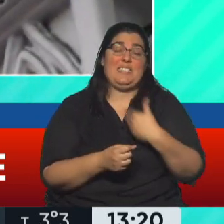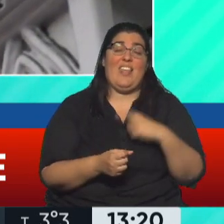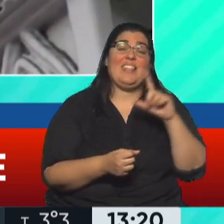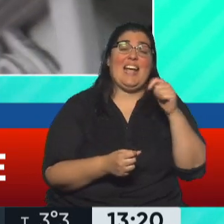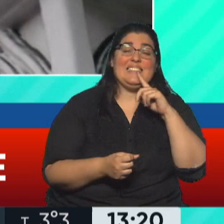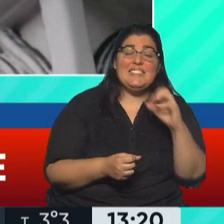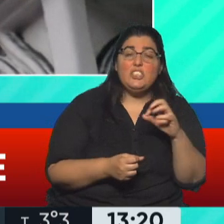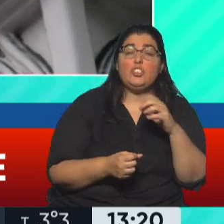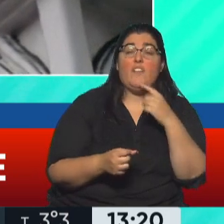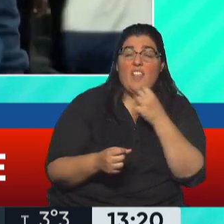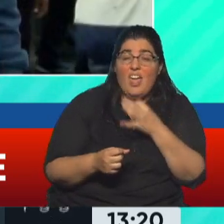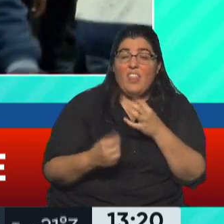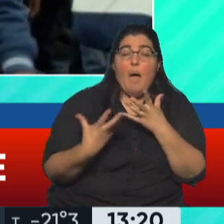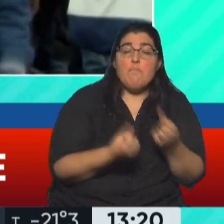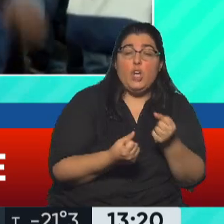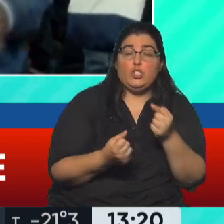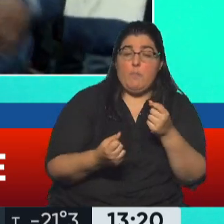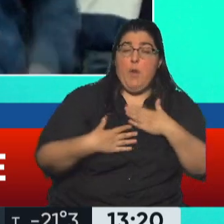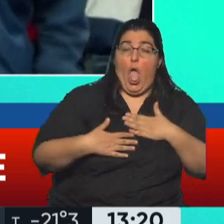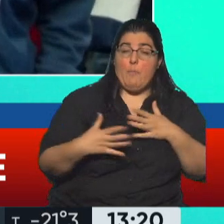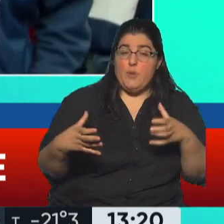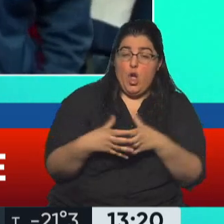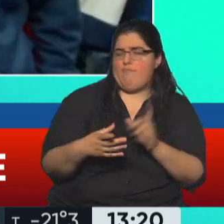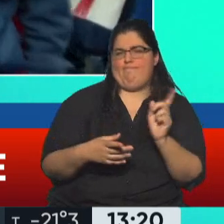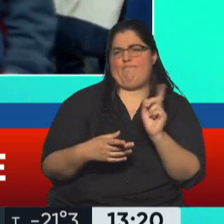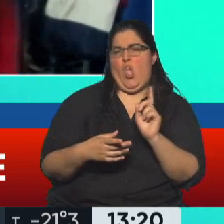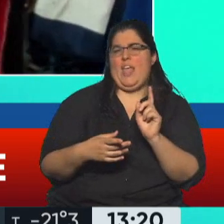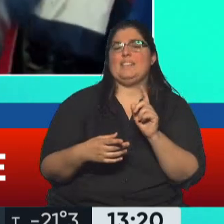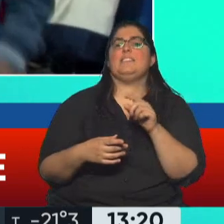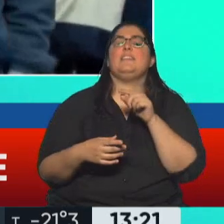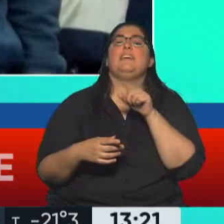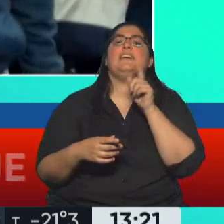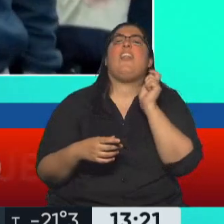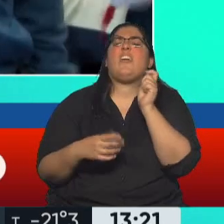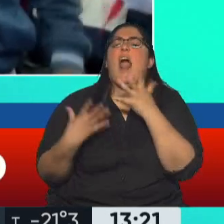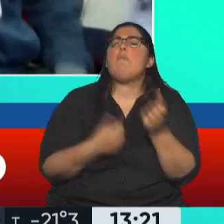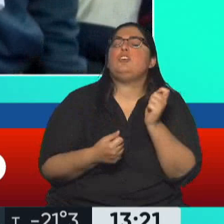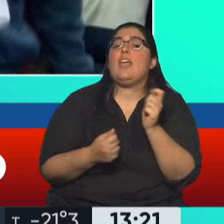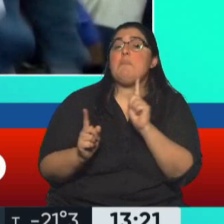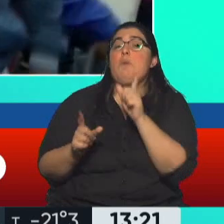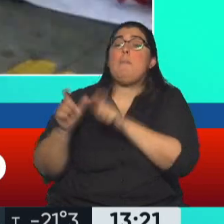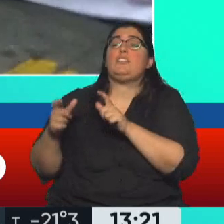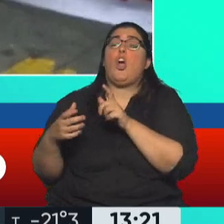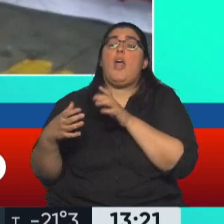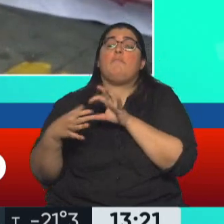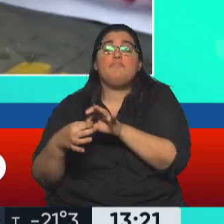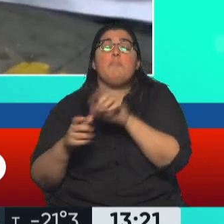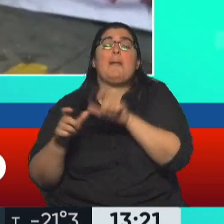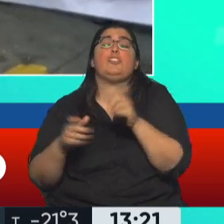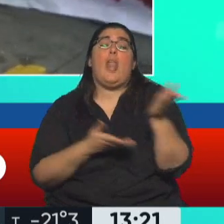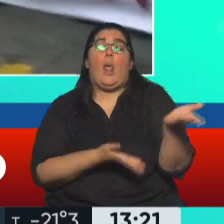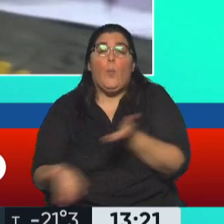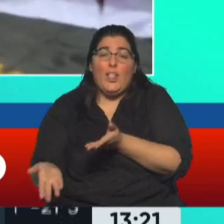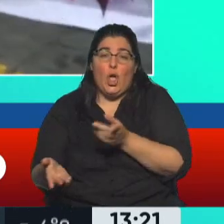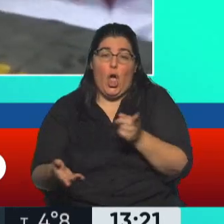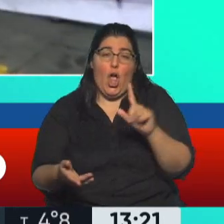Castillo, no es bancada suya, es la bancada de la persona que invitó a Pedro Castillo a ser el candidato a la